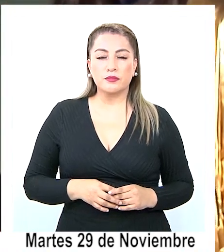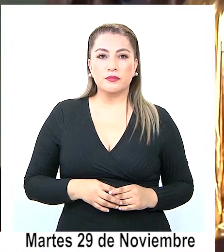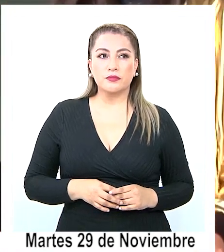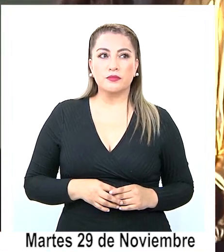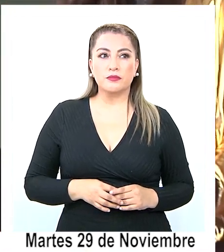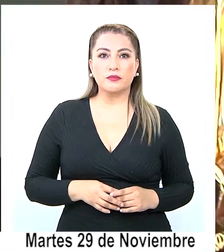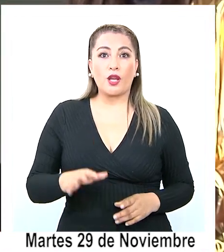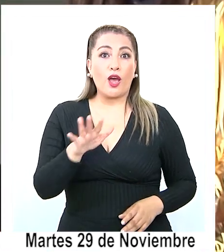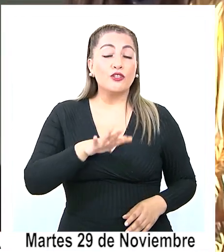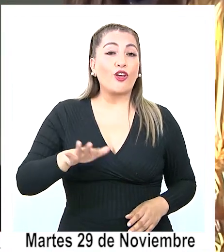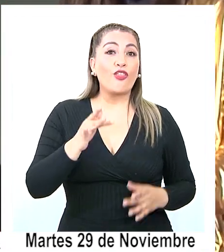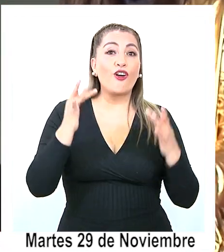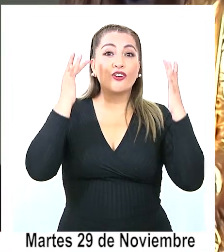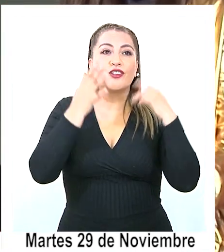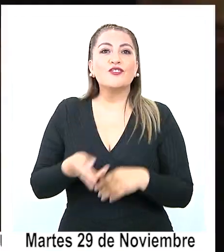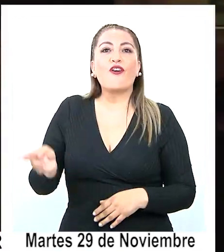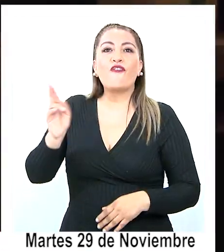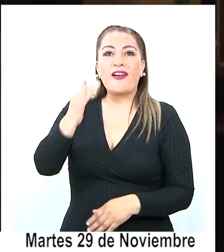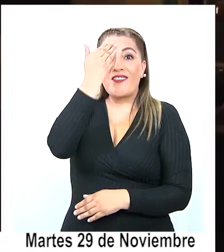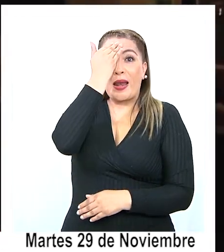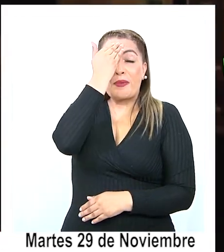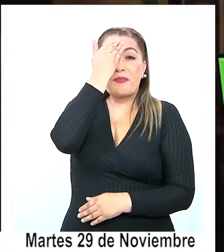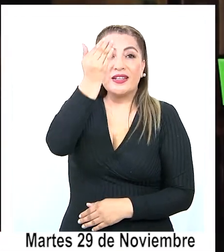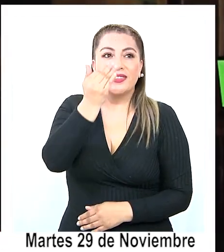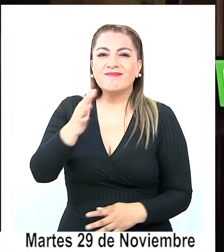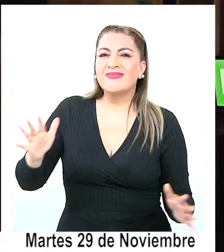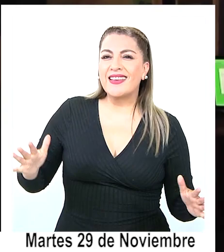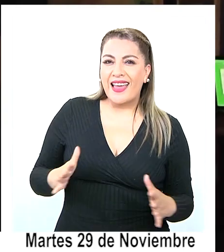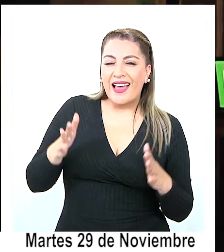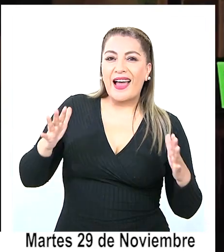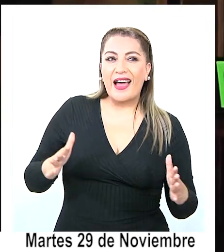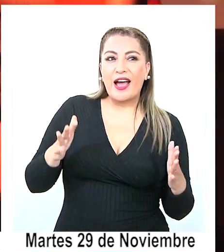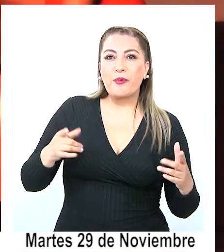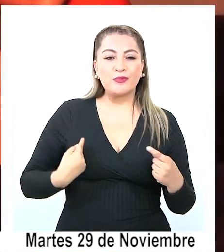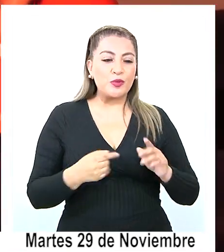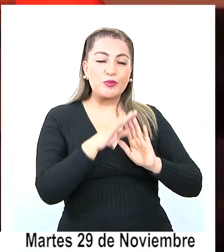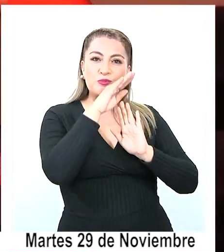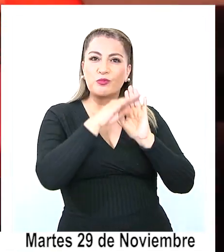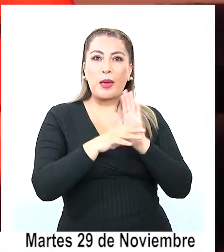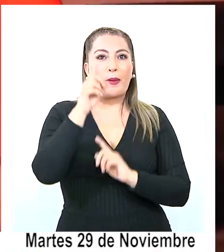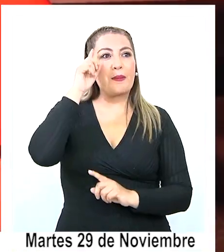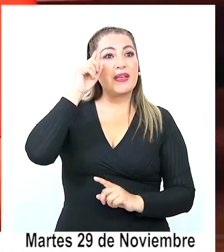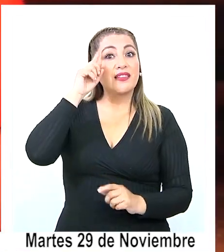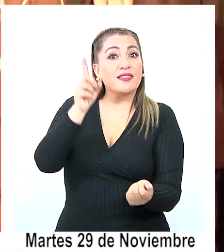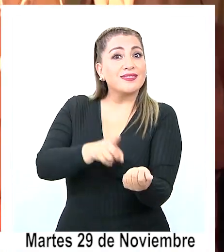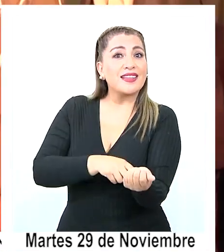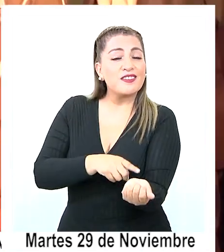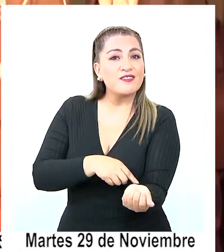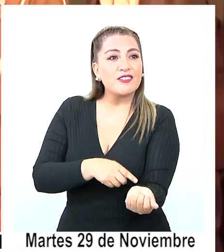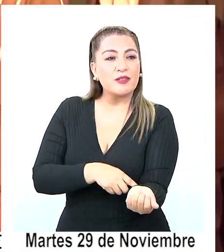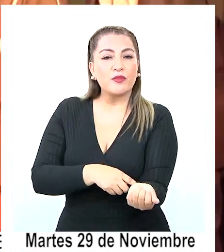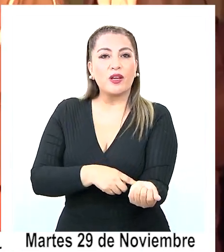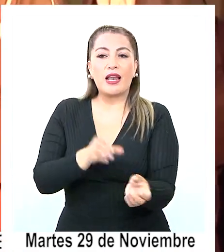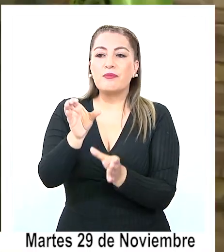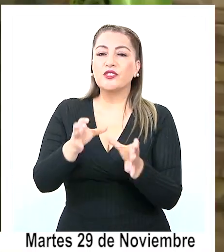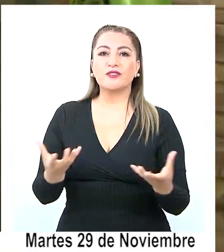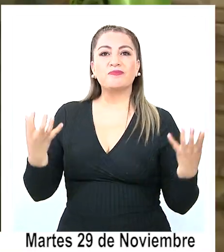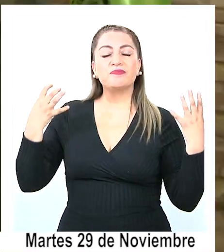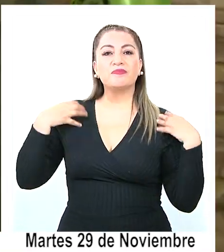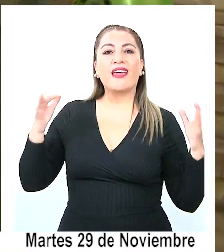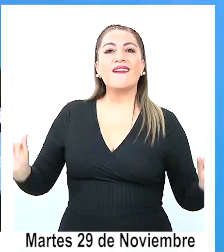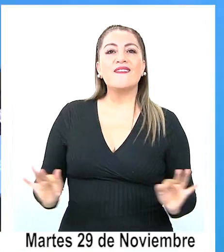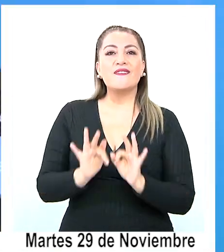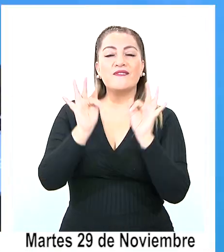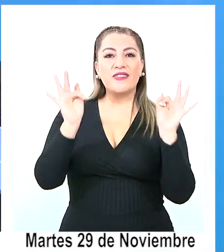contentos de volver a la presencialidad y entusiasmados con una programación pensada en la familia los organizadores del